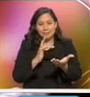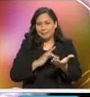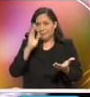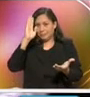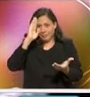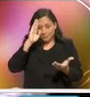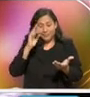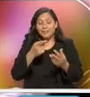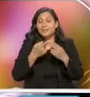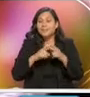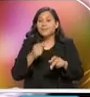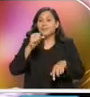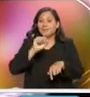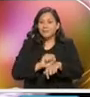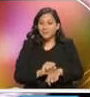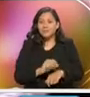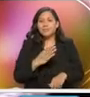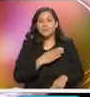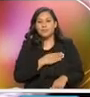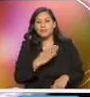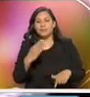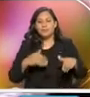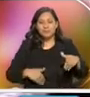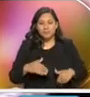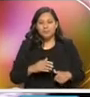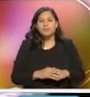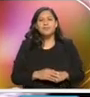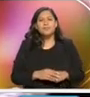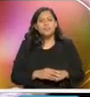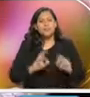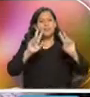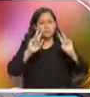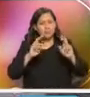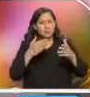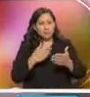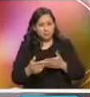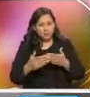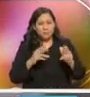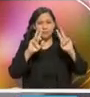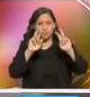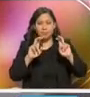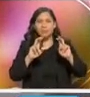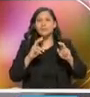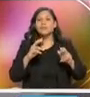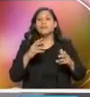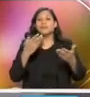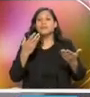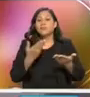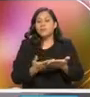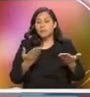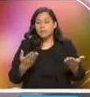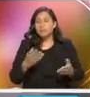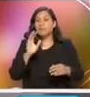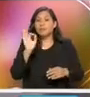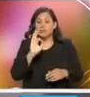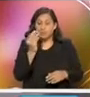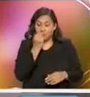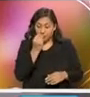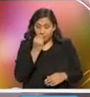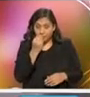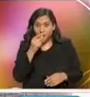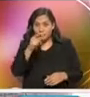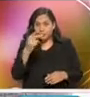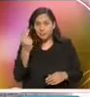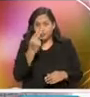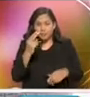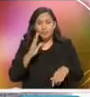la semana con una muy buena puesta en escena y de temas de actualidad, ¿no? Que no Así nos es. damos cuenta, quizás de repente estamos en una comida, no necesitas